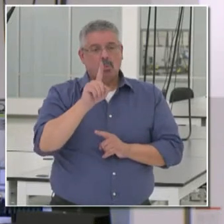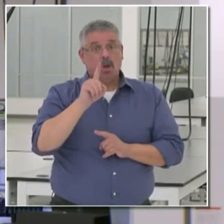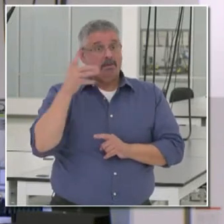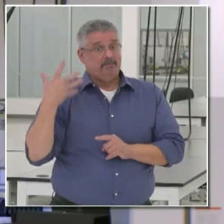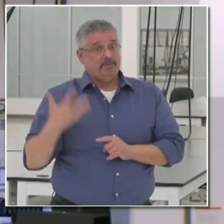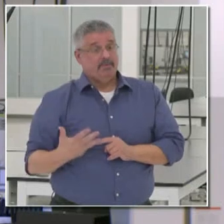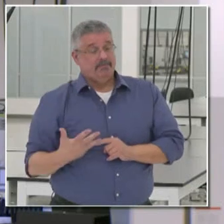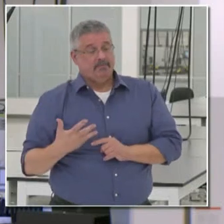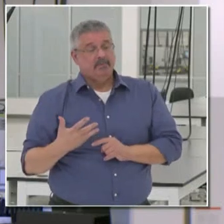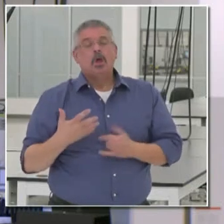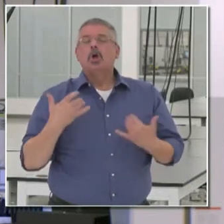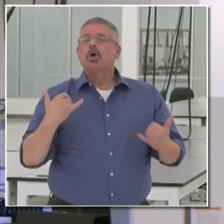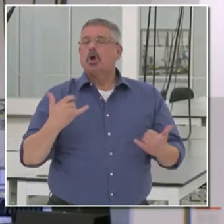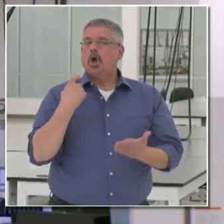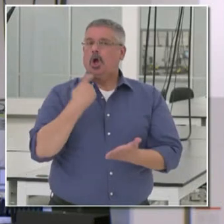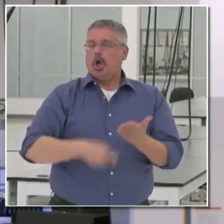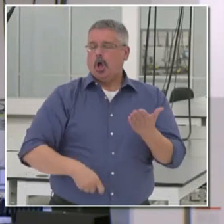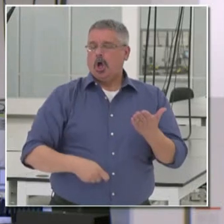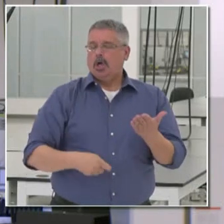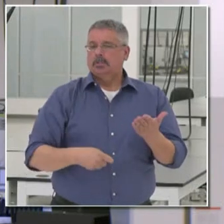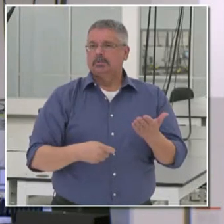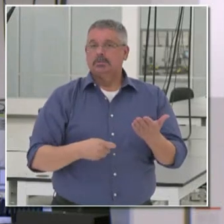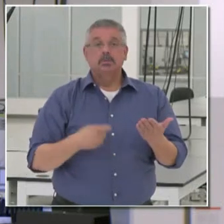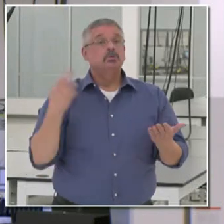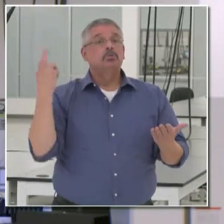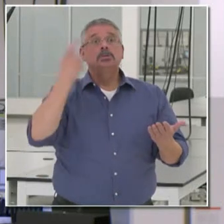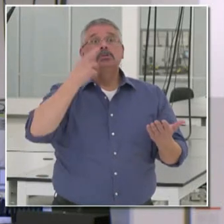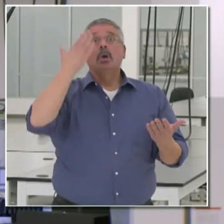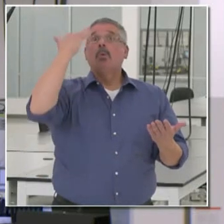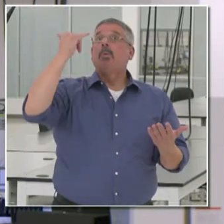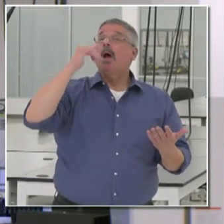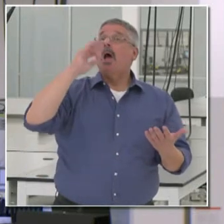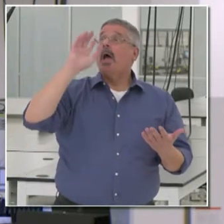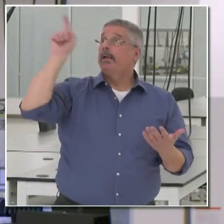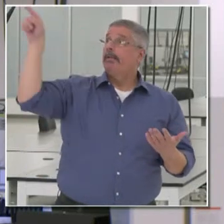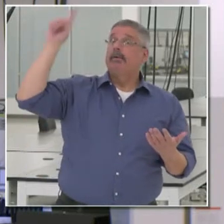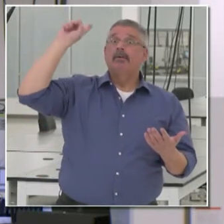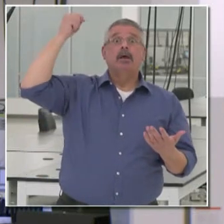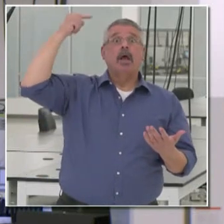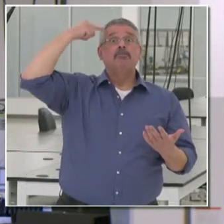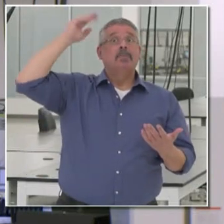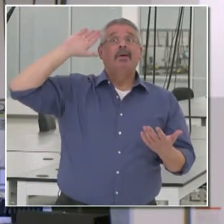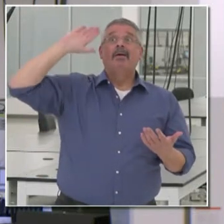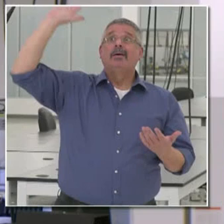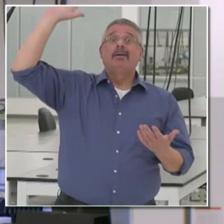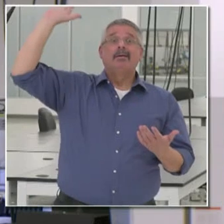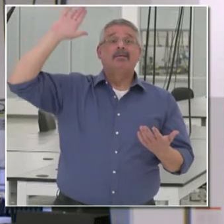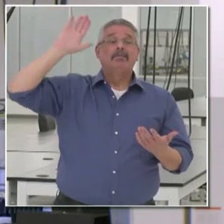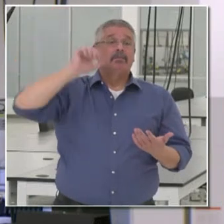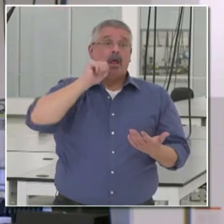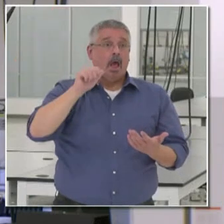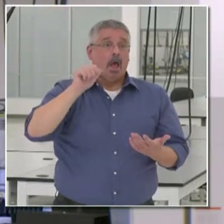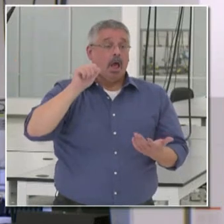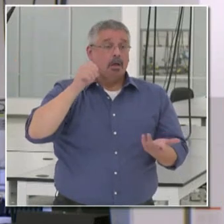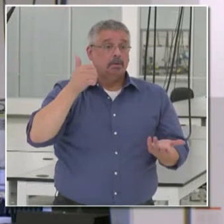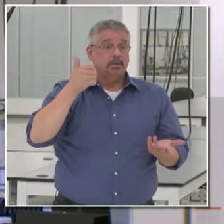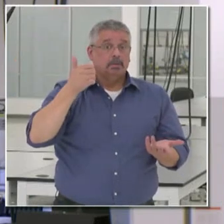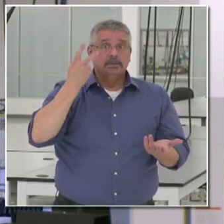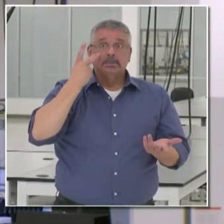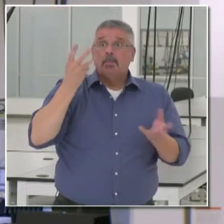recuerdo que es un quinto del costo actual porque el gobierno federal no lo ha hecho porque no hemos visto